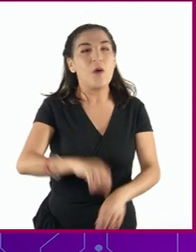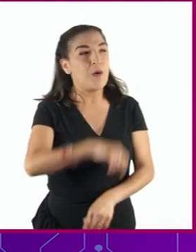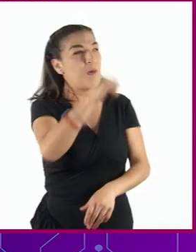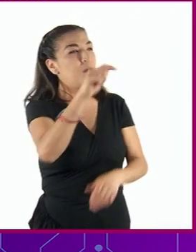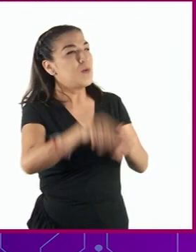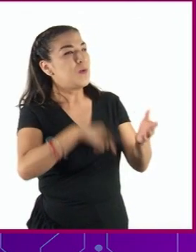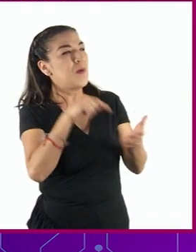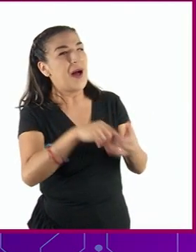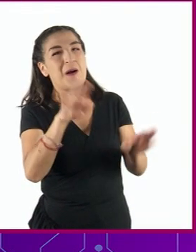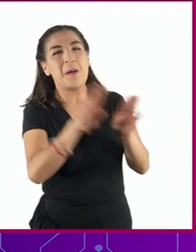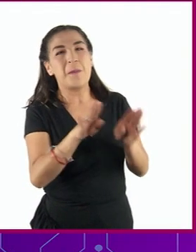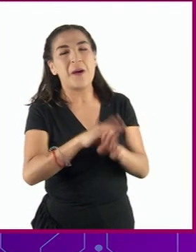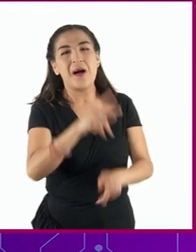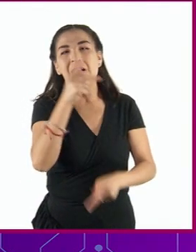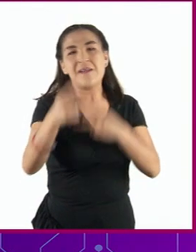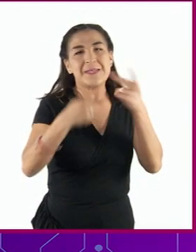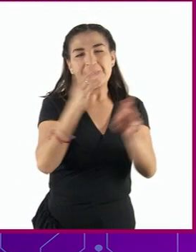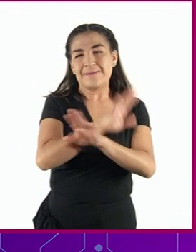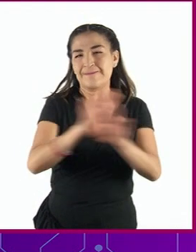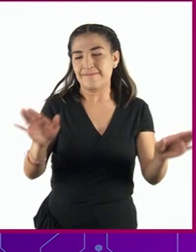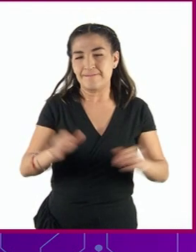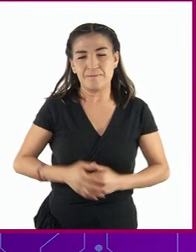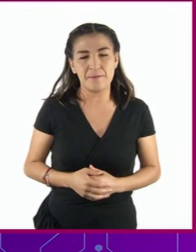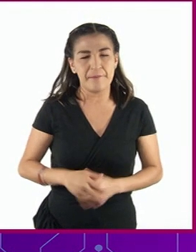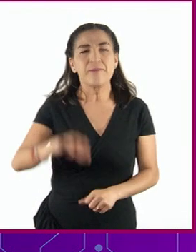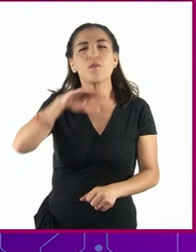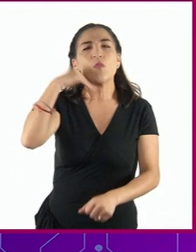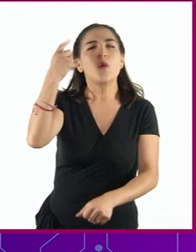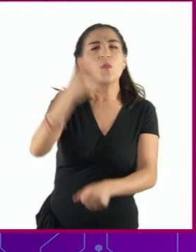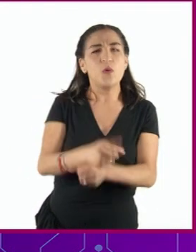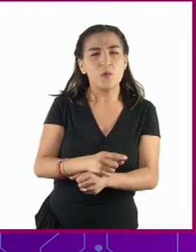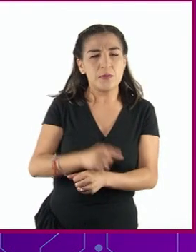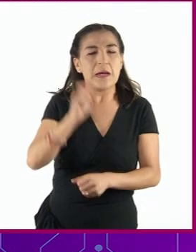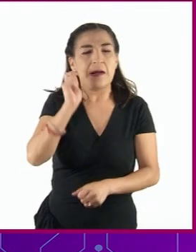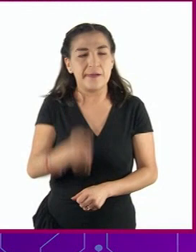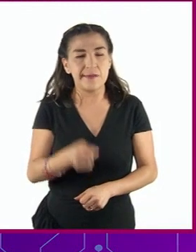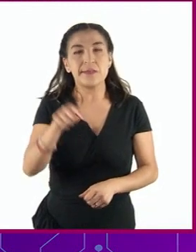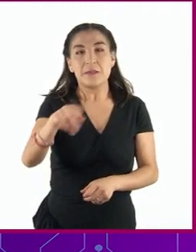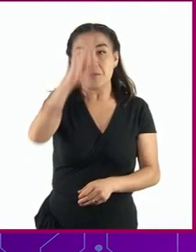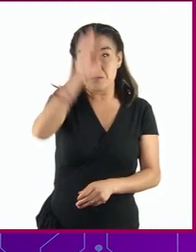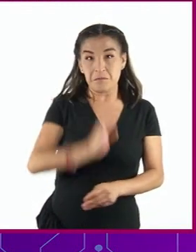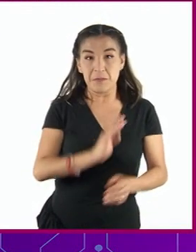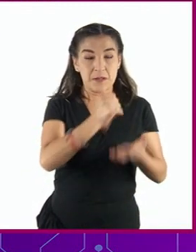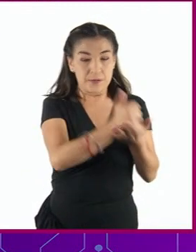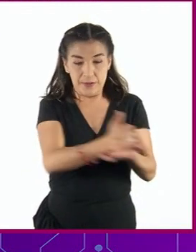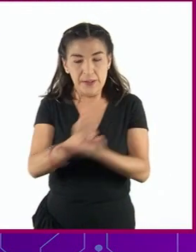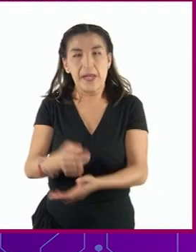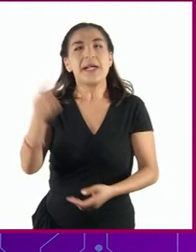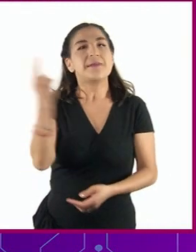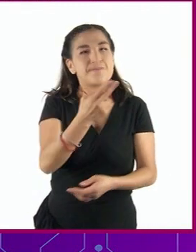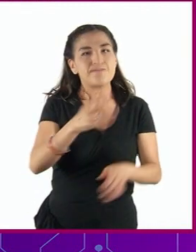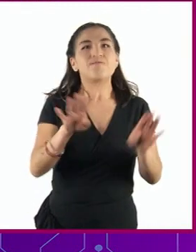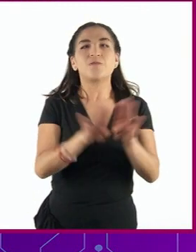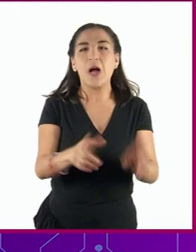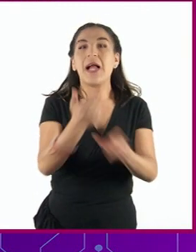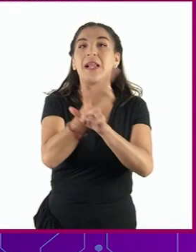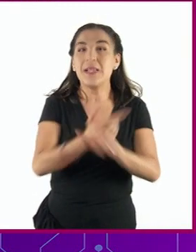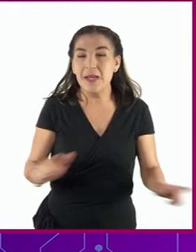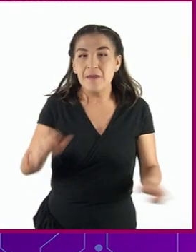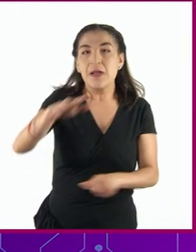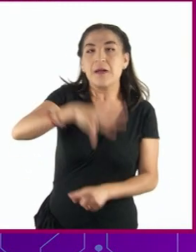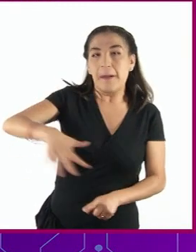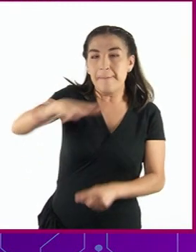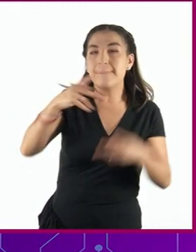tribunal. 4. Voluntariedad. La mediación requiere del acuerdo libre y explícito de los y